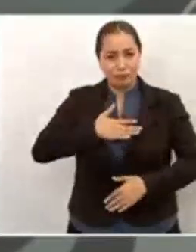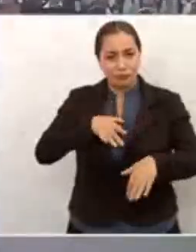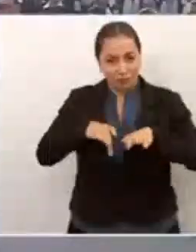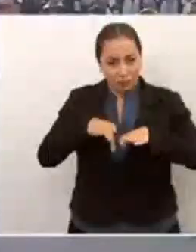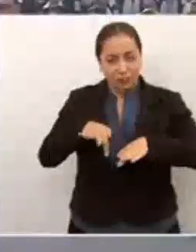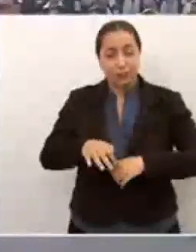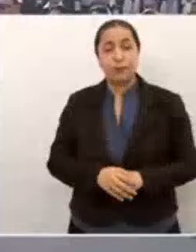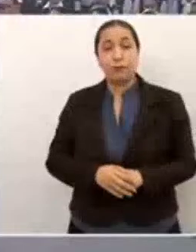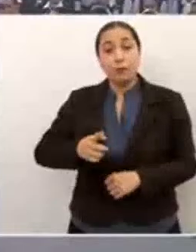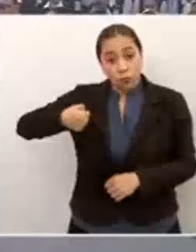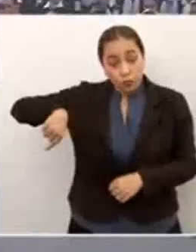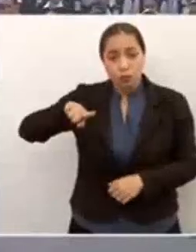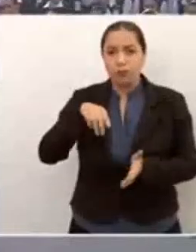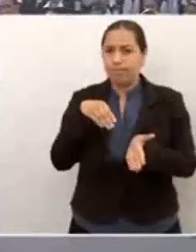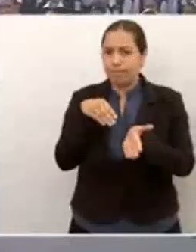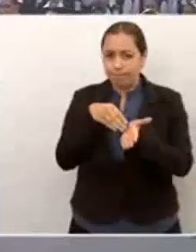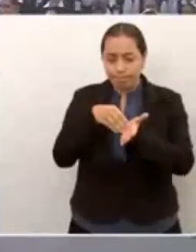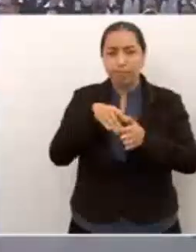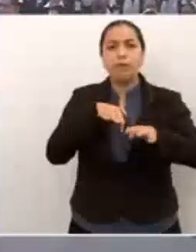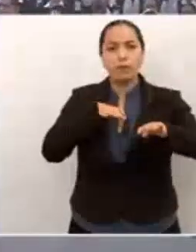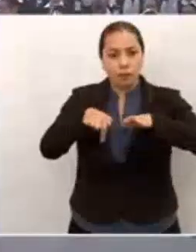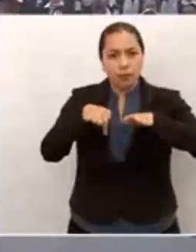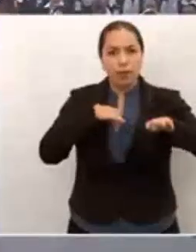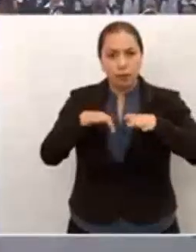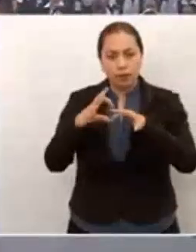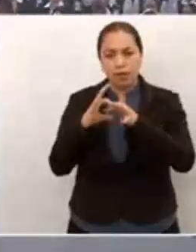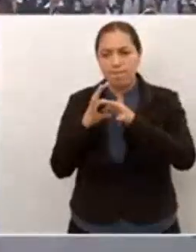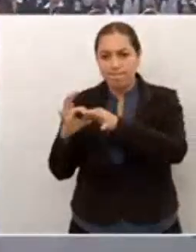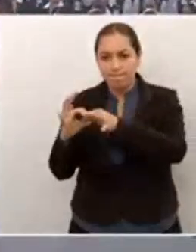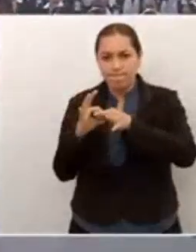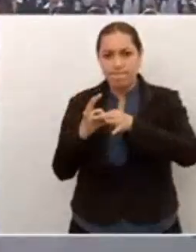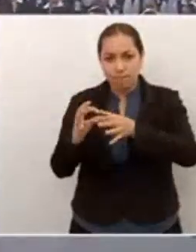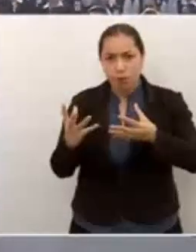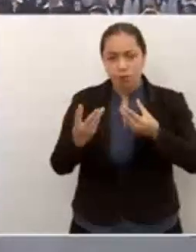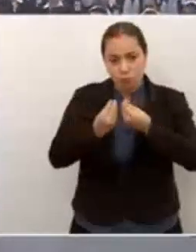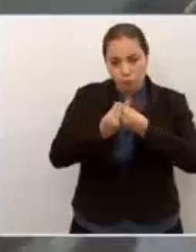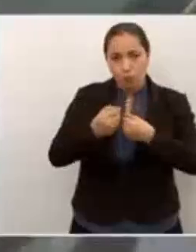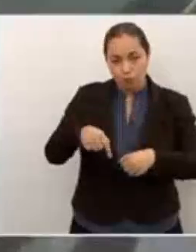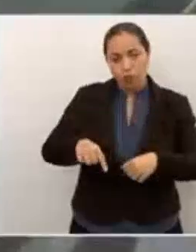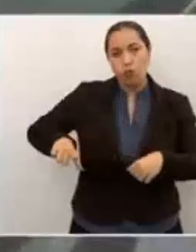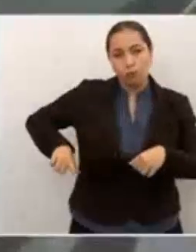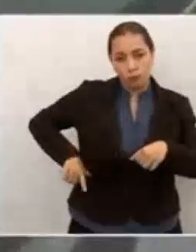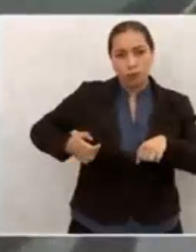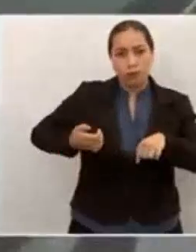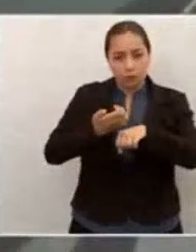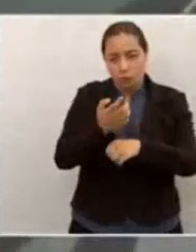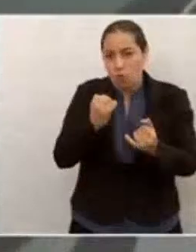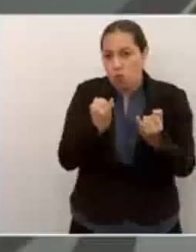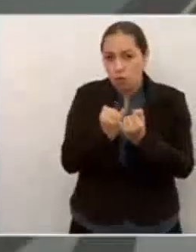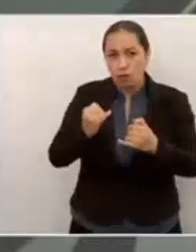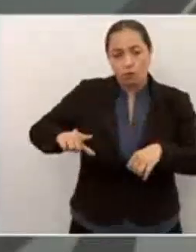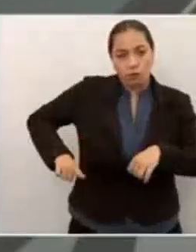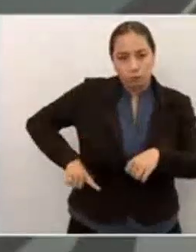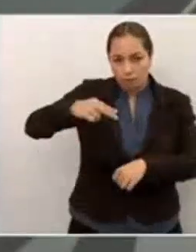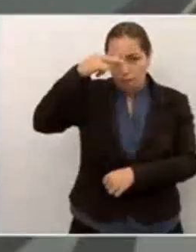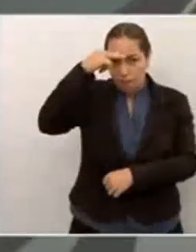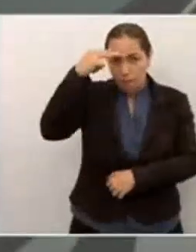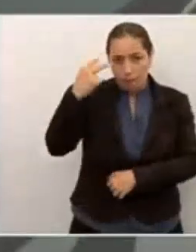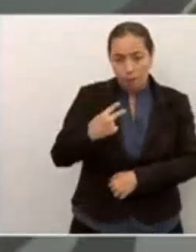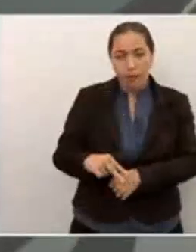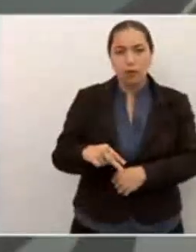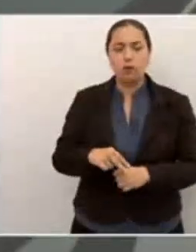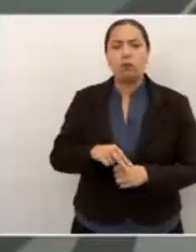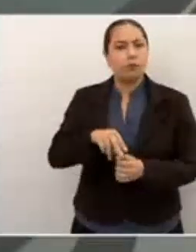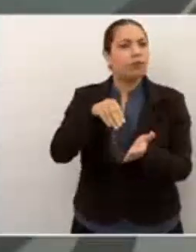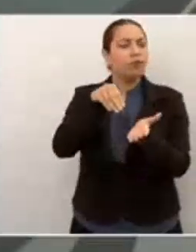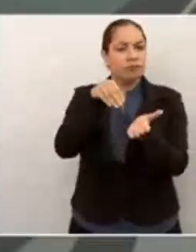Estamos trabajando conjuntamente entre el gobierno del Estado y el gobierno de México. Hay